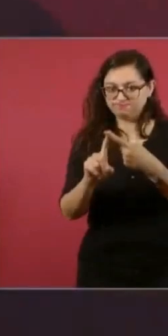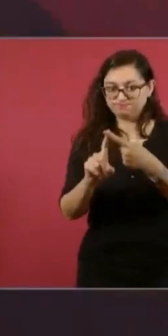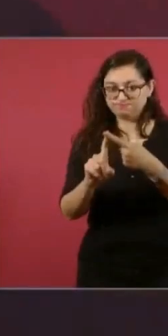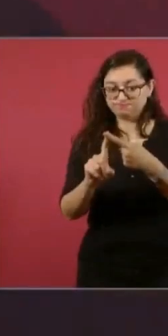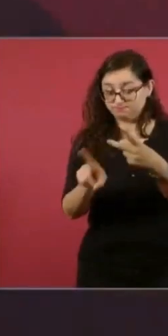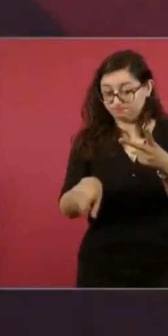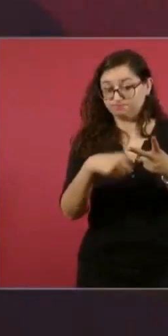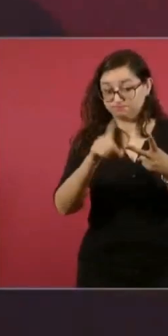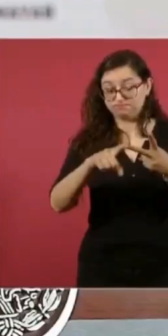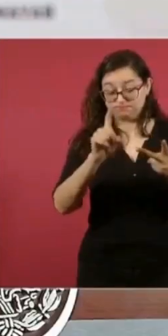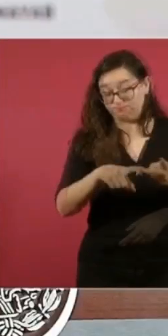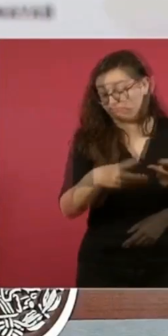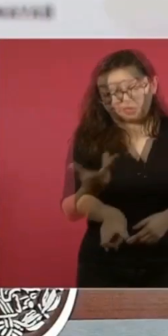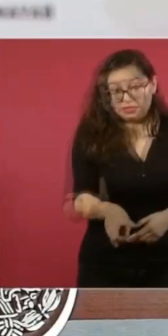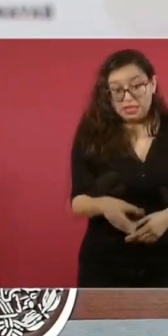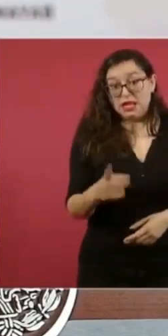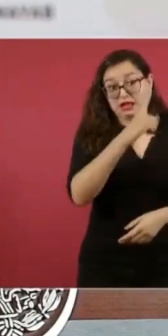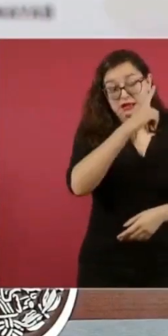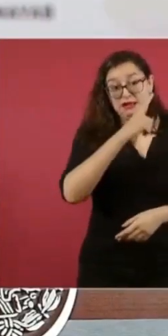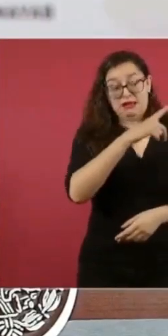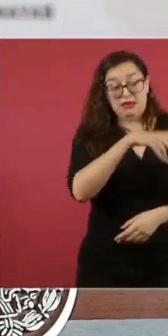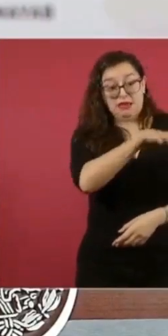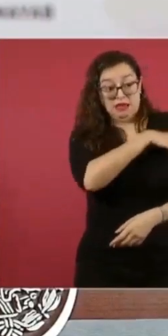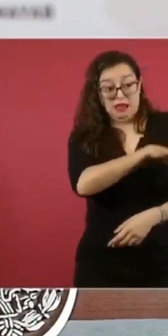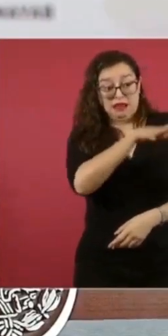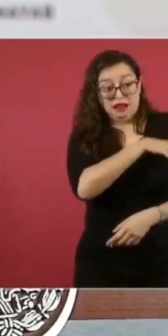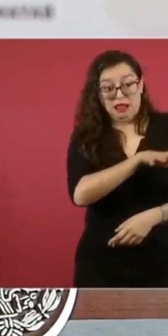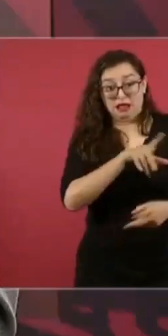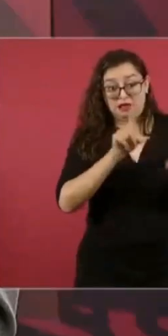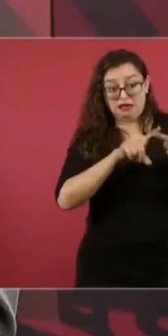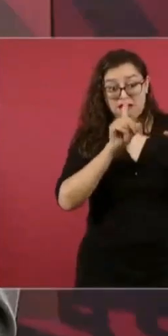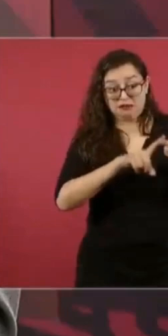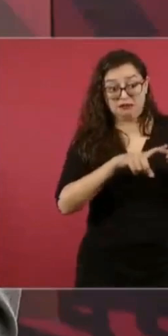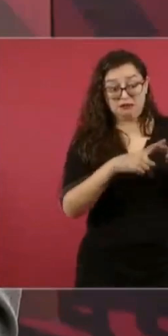que dijo el comandante de la región,